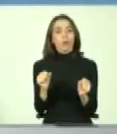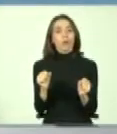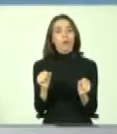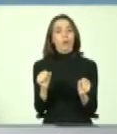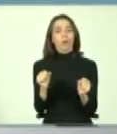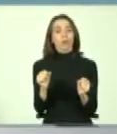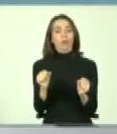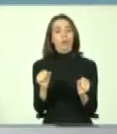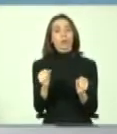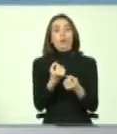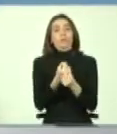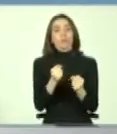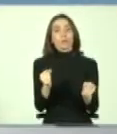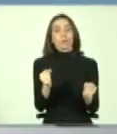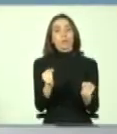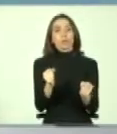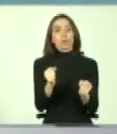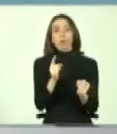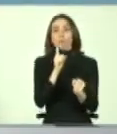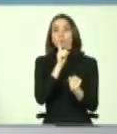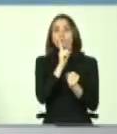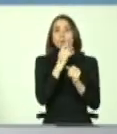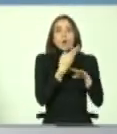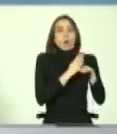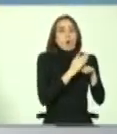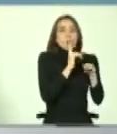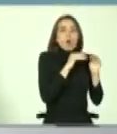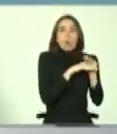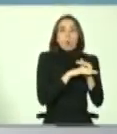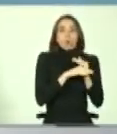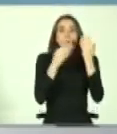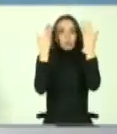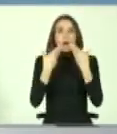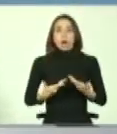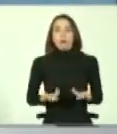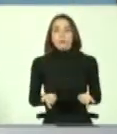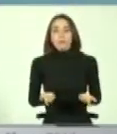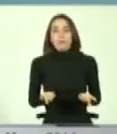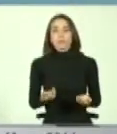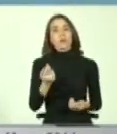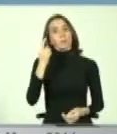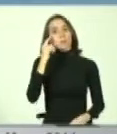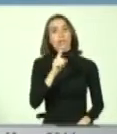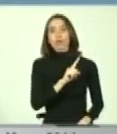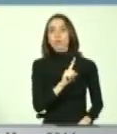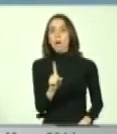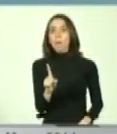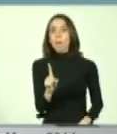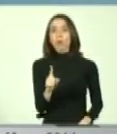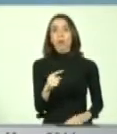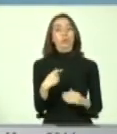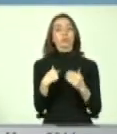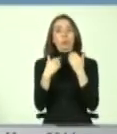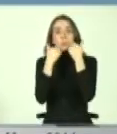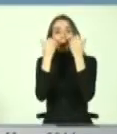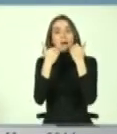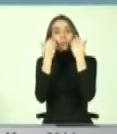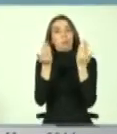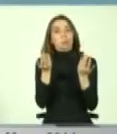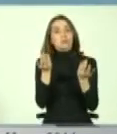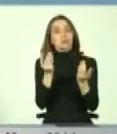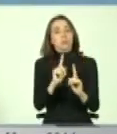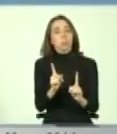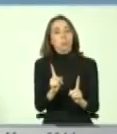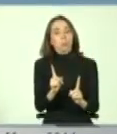puedo ocultarlo pero tampoco me avergüenzo de ello